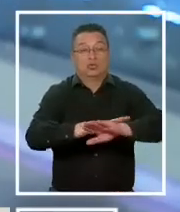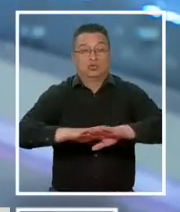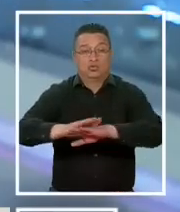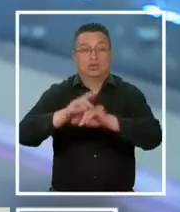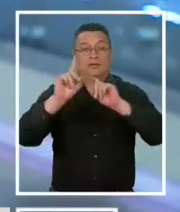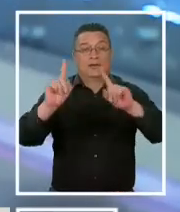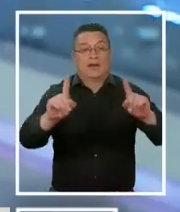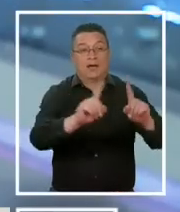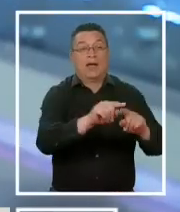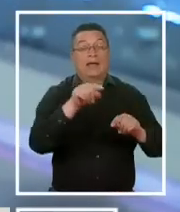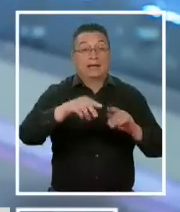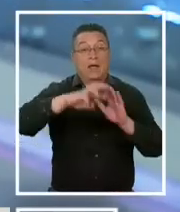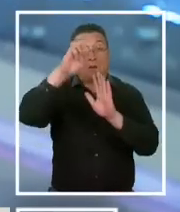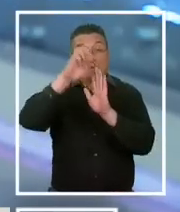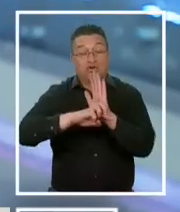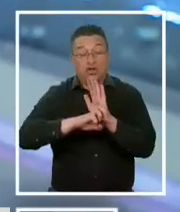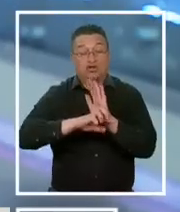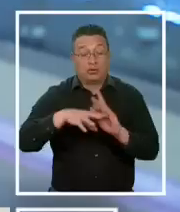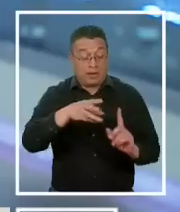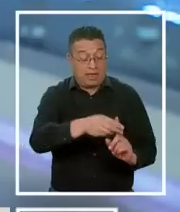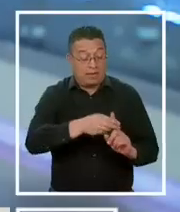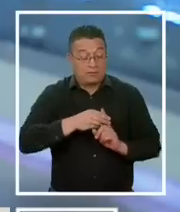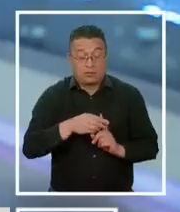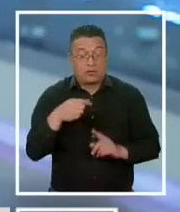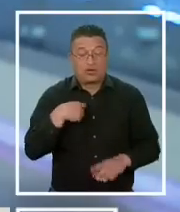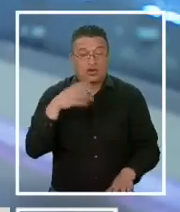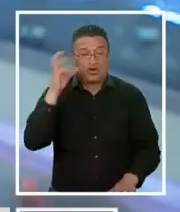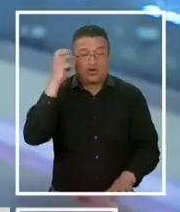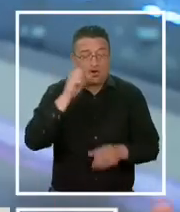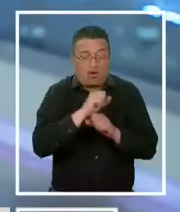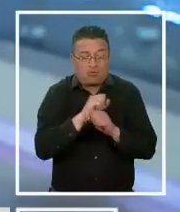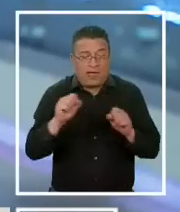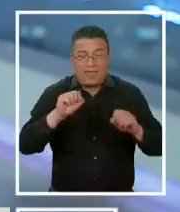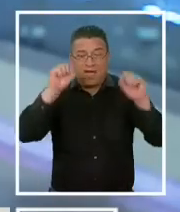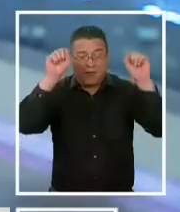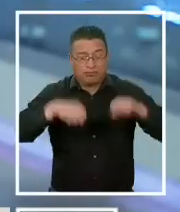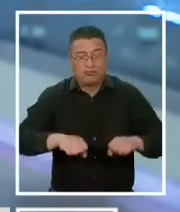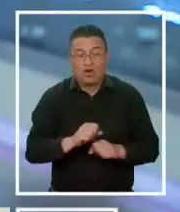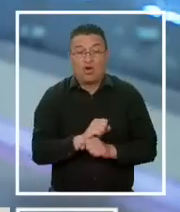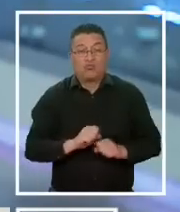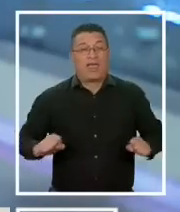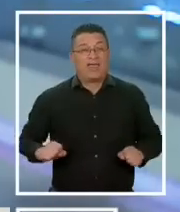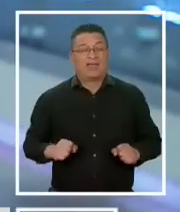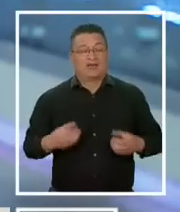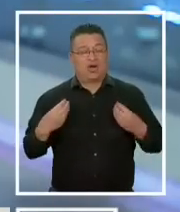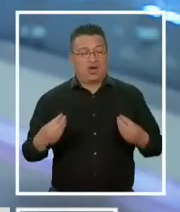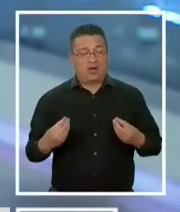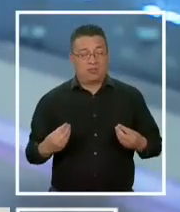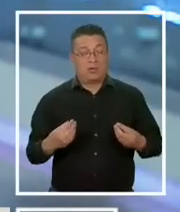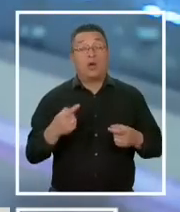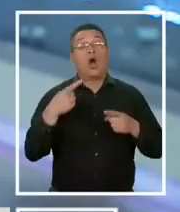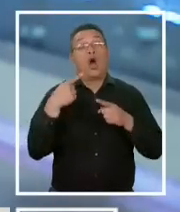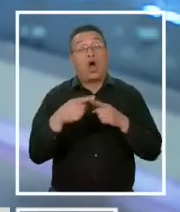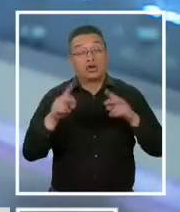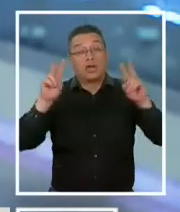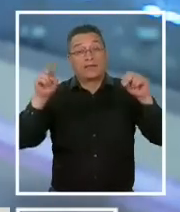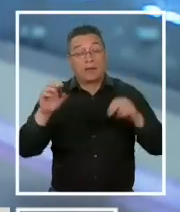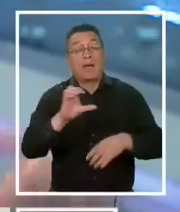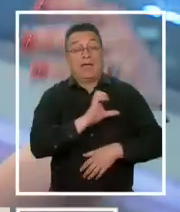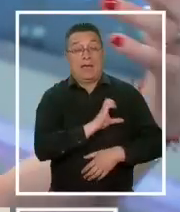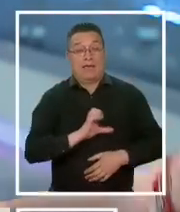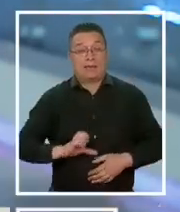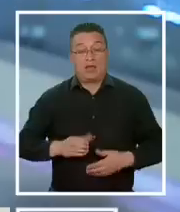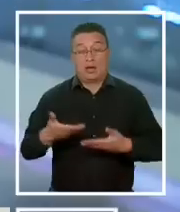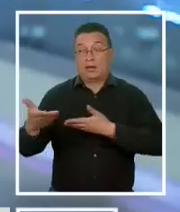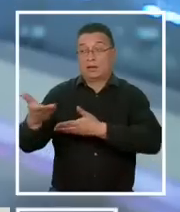pero es un proyecto de opciones incomprensible que no se apruebe es incomprensible y así como hay temas que son de estado como